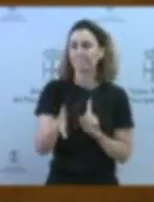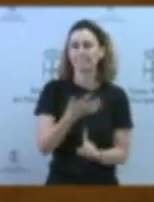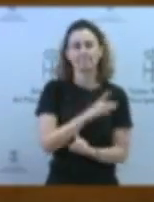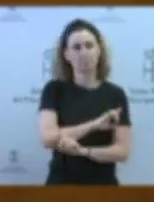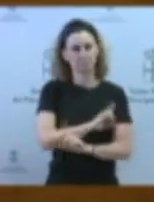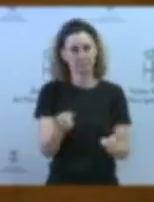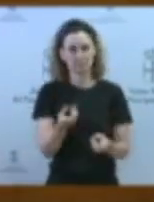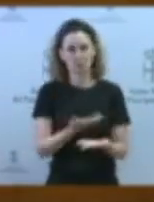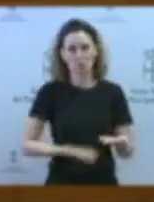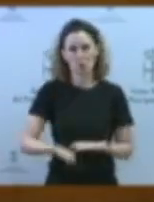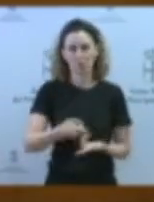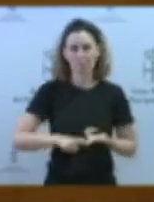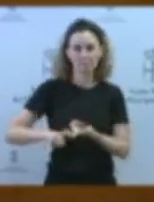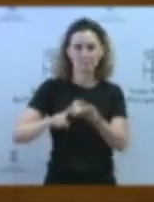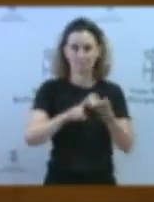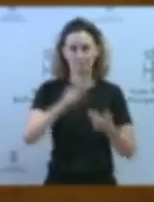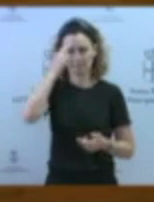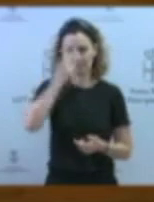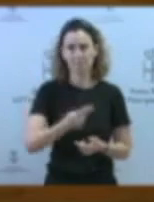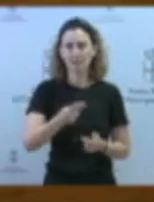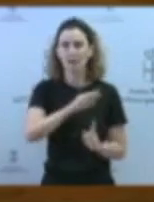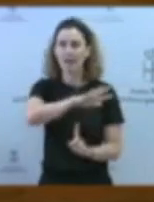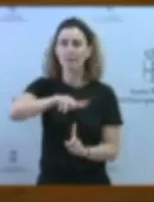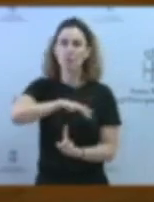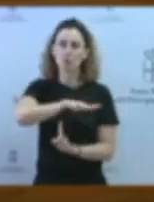por el entorno físico y medioambiental.